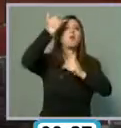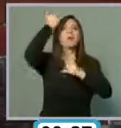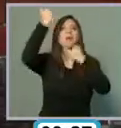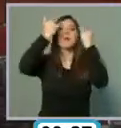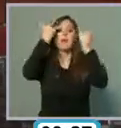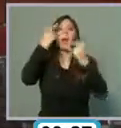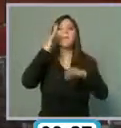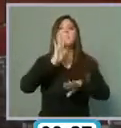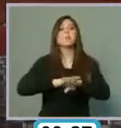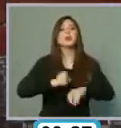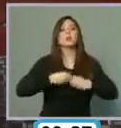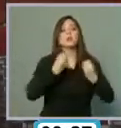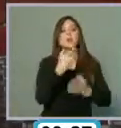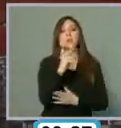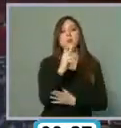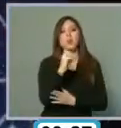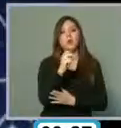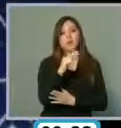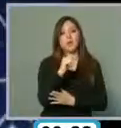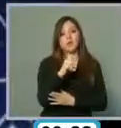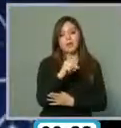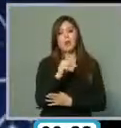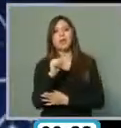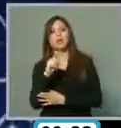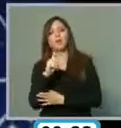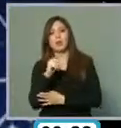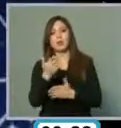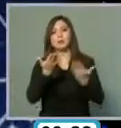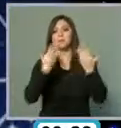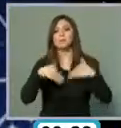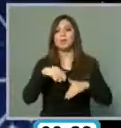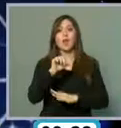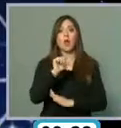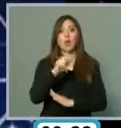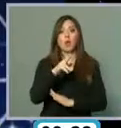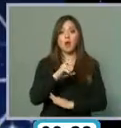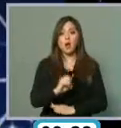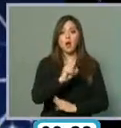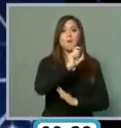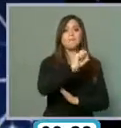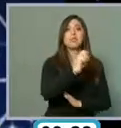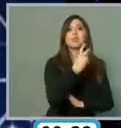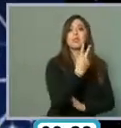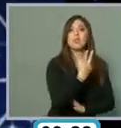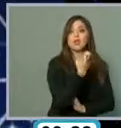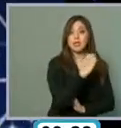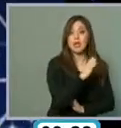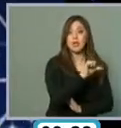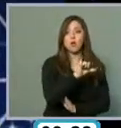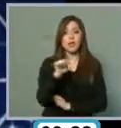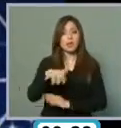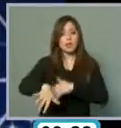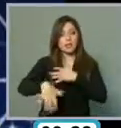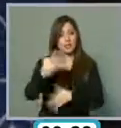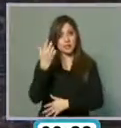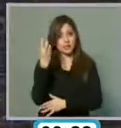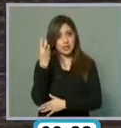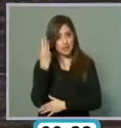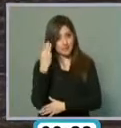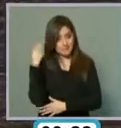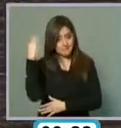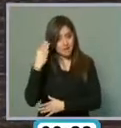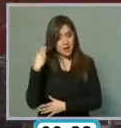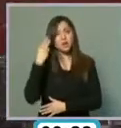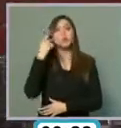Seguimos. Acuario, del 22 de enero al 15 de marzo. No te distraigas, Acuario, y aprovecha